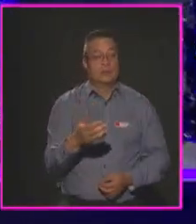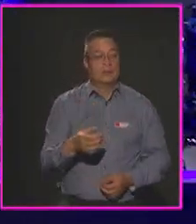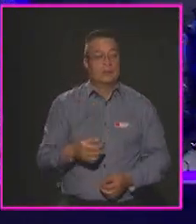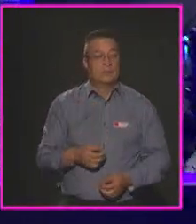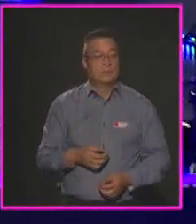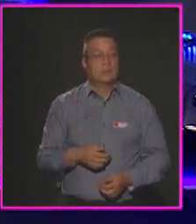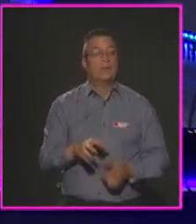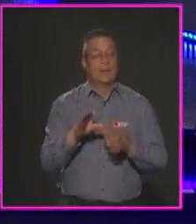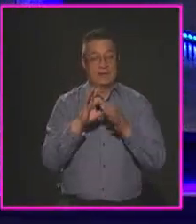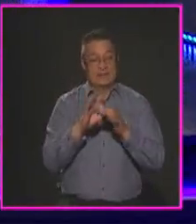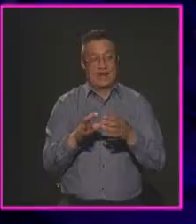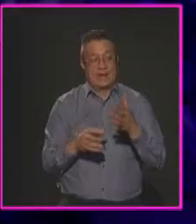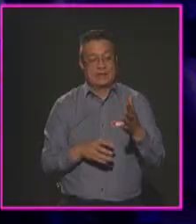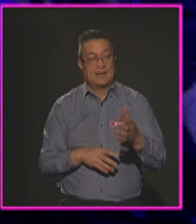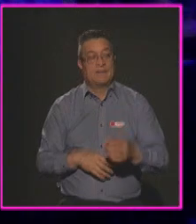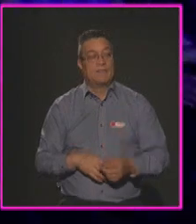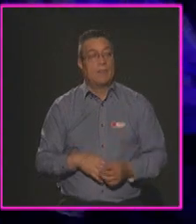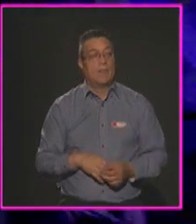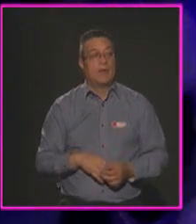Muchas gracias.